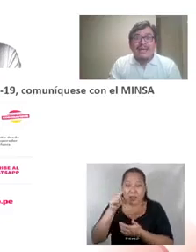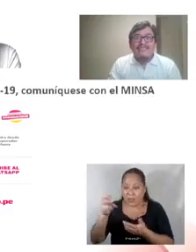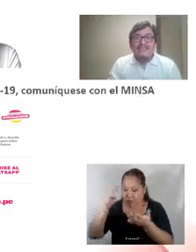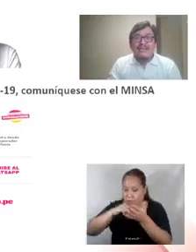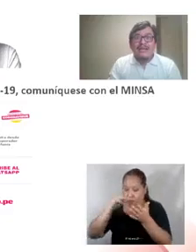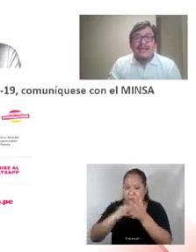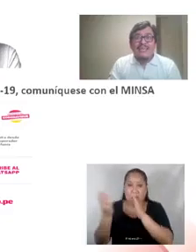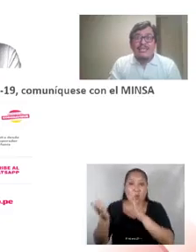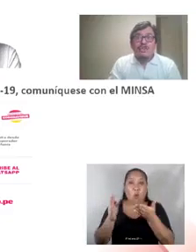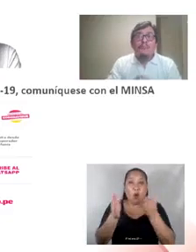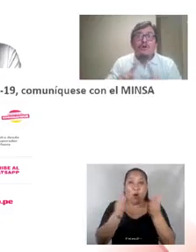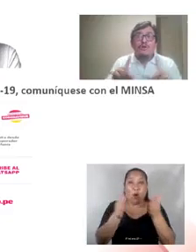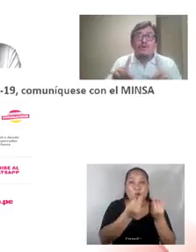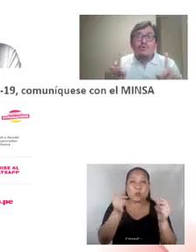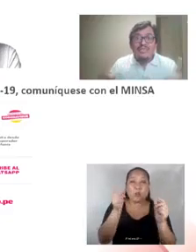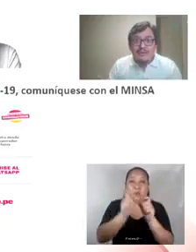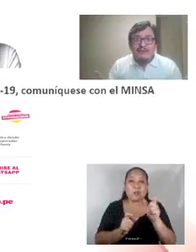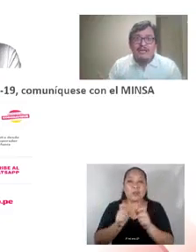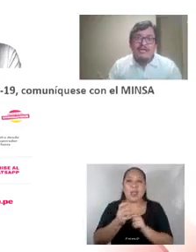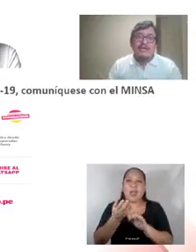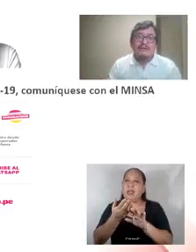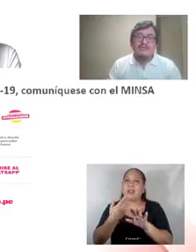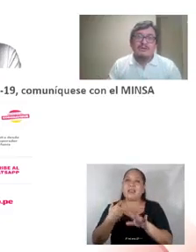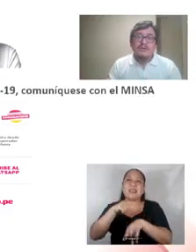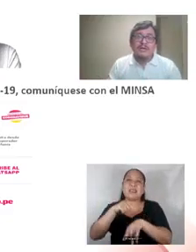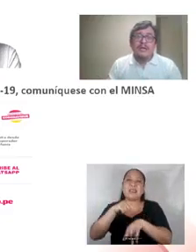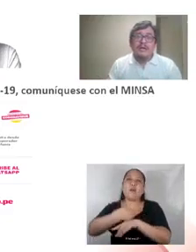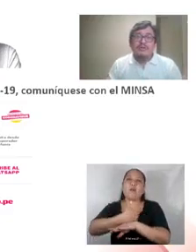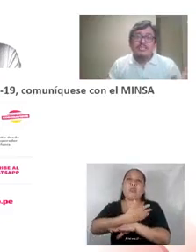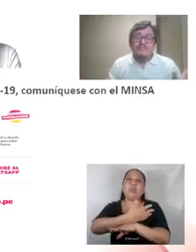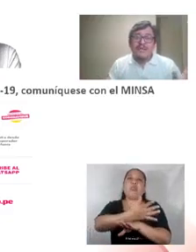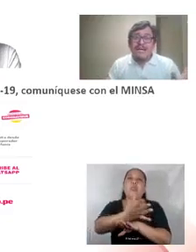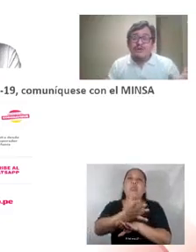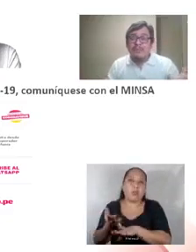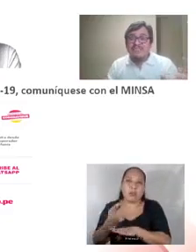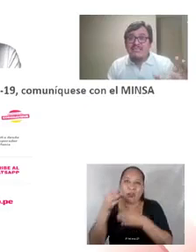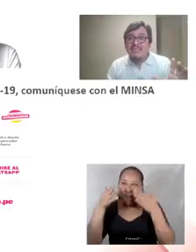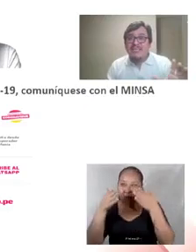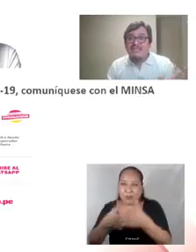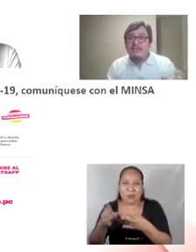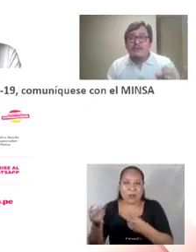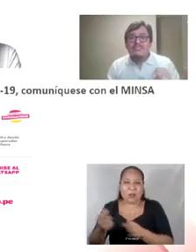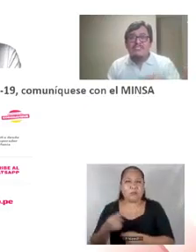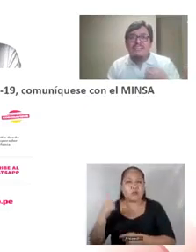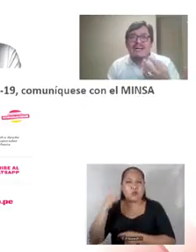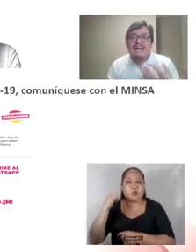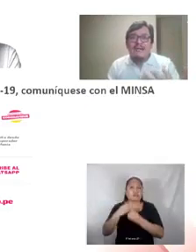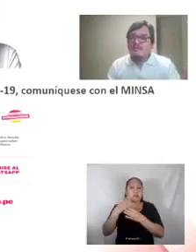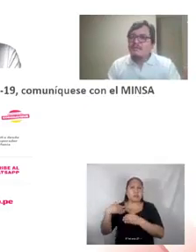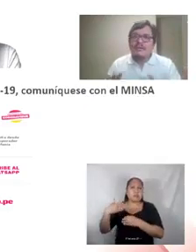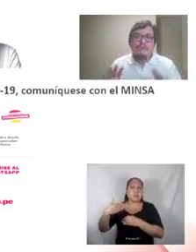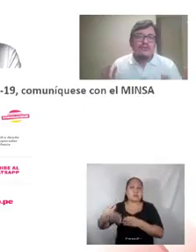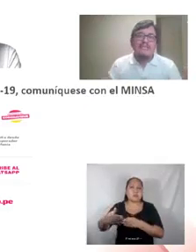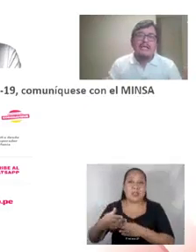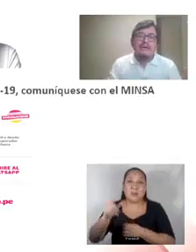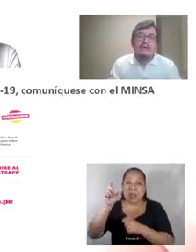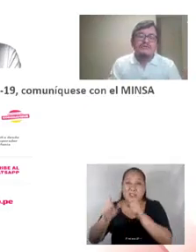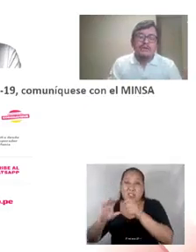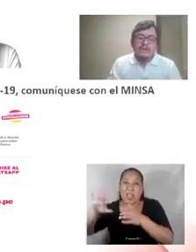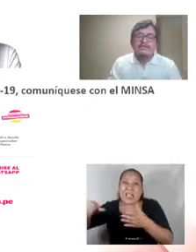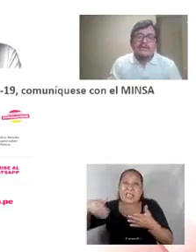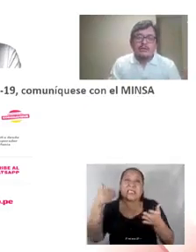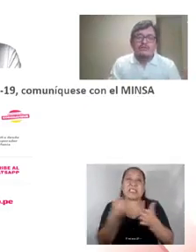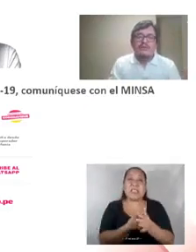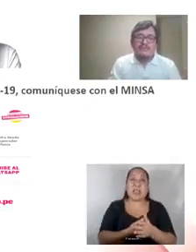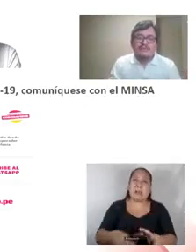mortalidad es la inoportunidad de la intervención. Hemos esperado que pasen días y los pacientes llegan graves y la posibilidad de